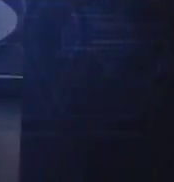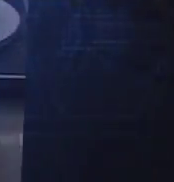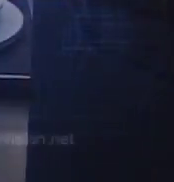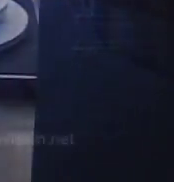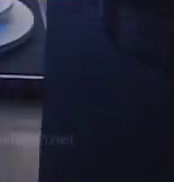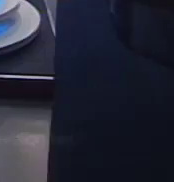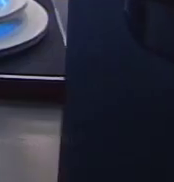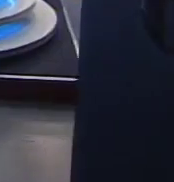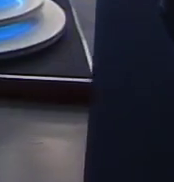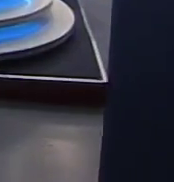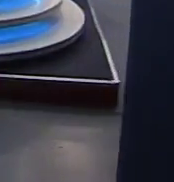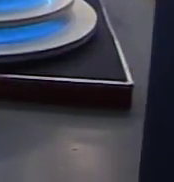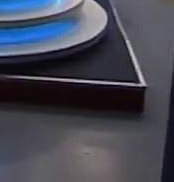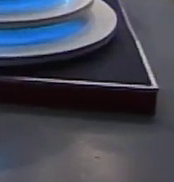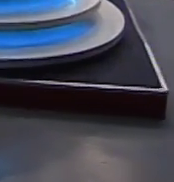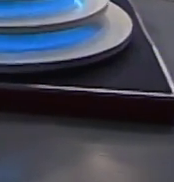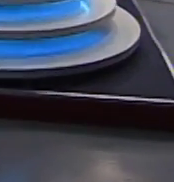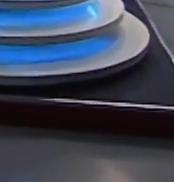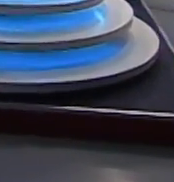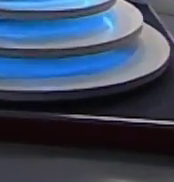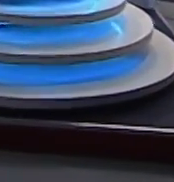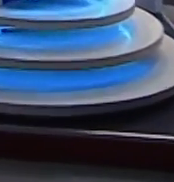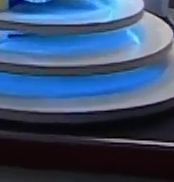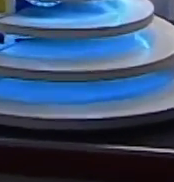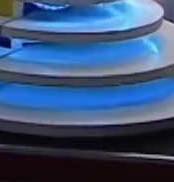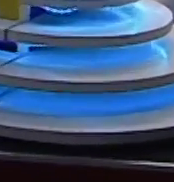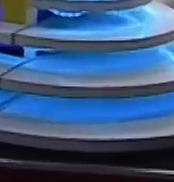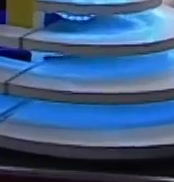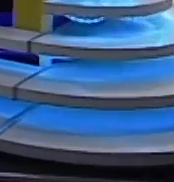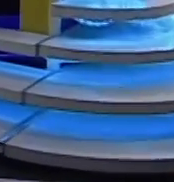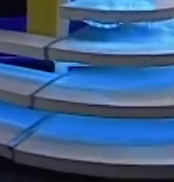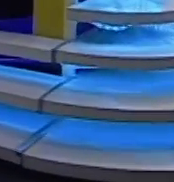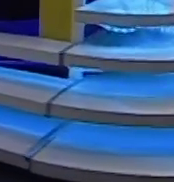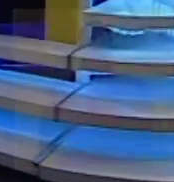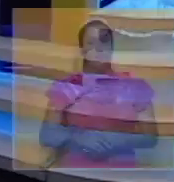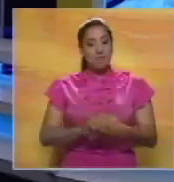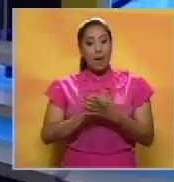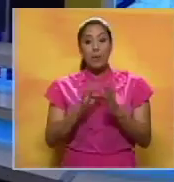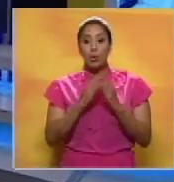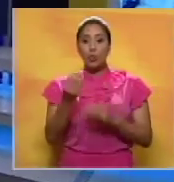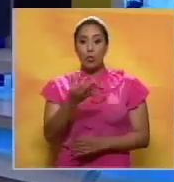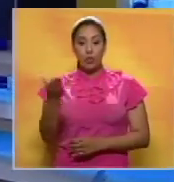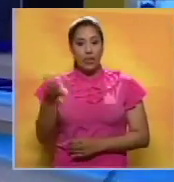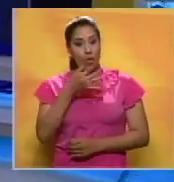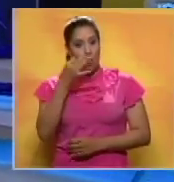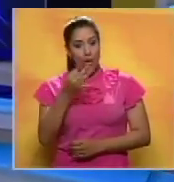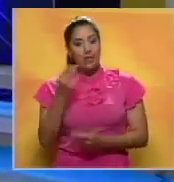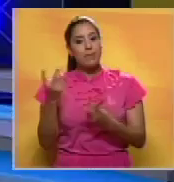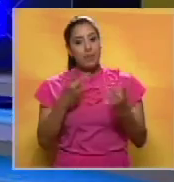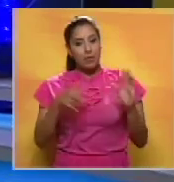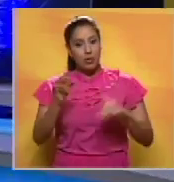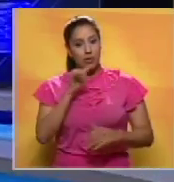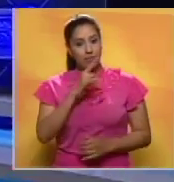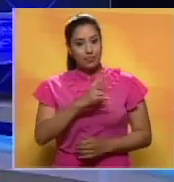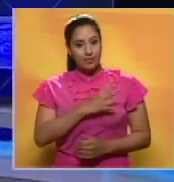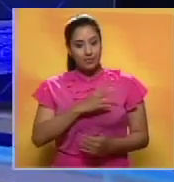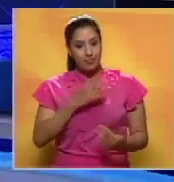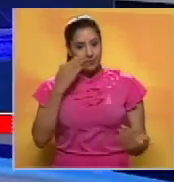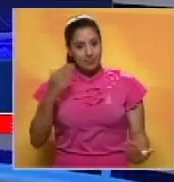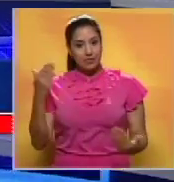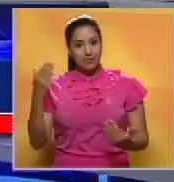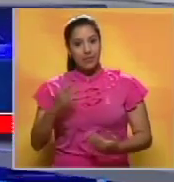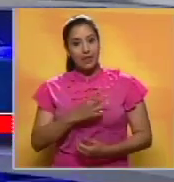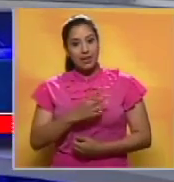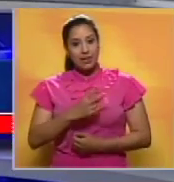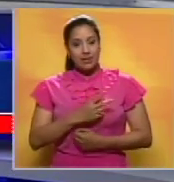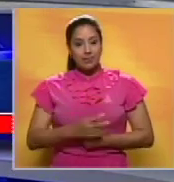Noticiero Venevisión. Información justa y balanceada. Amigos, para todos, muy buenas tardes y sean bienvenidos a la emisión